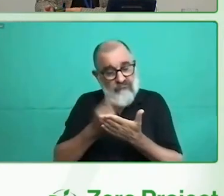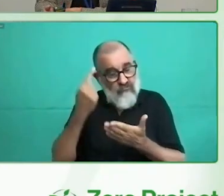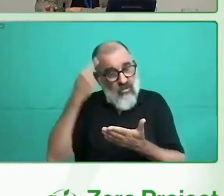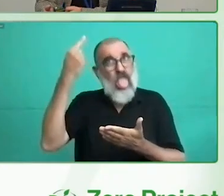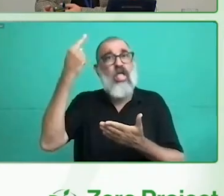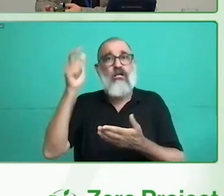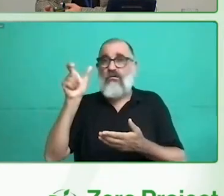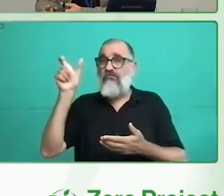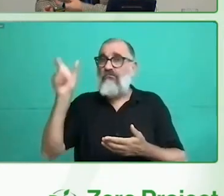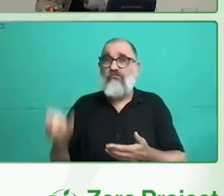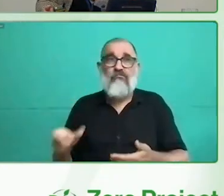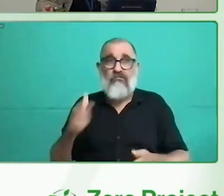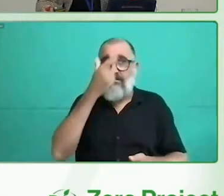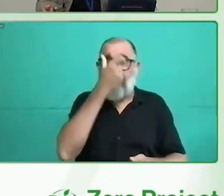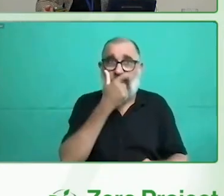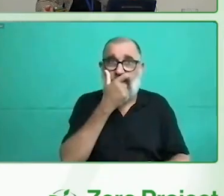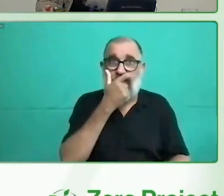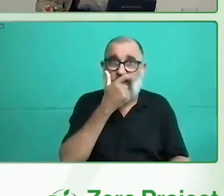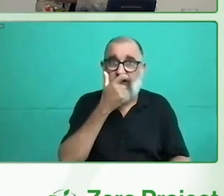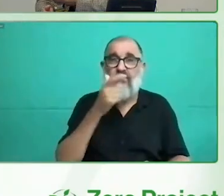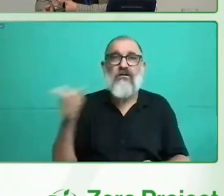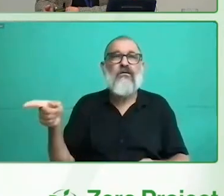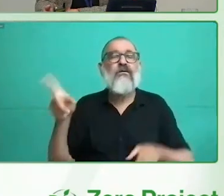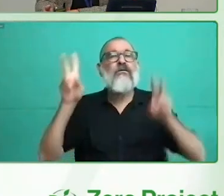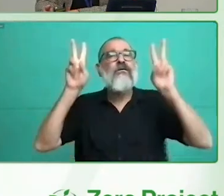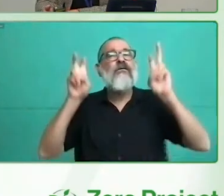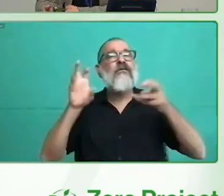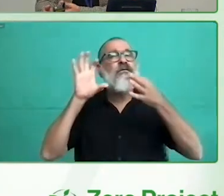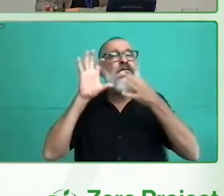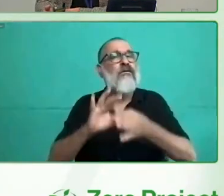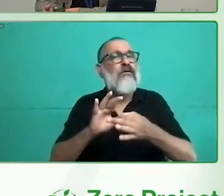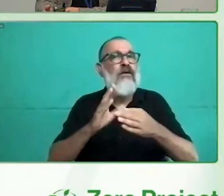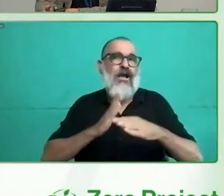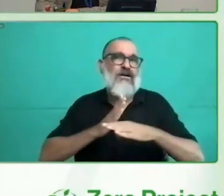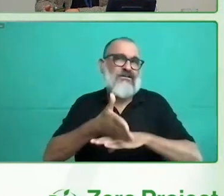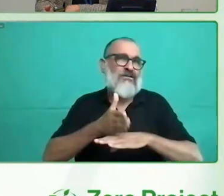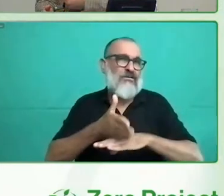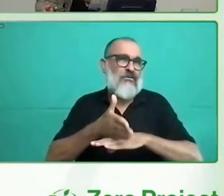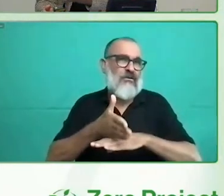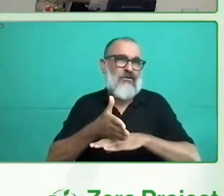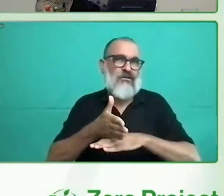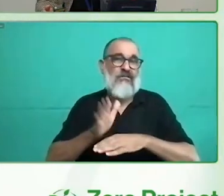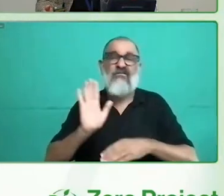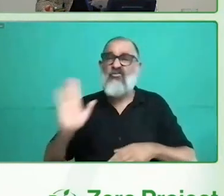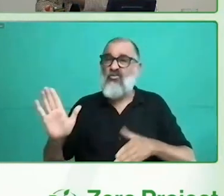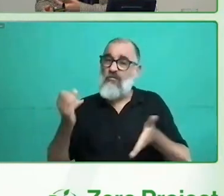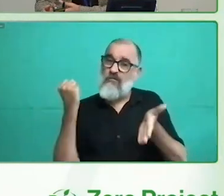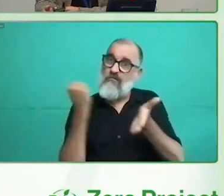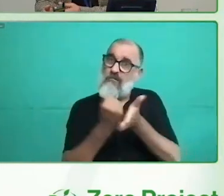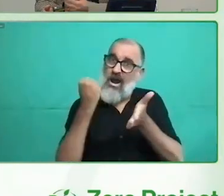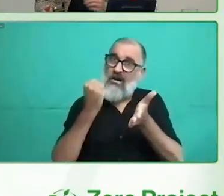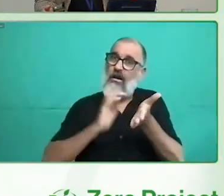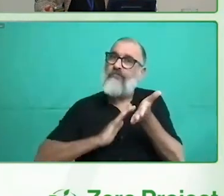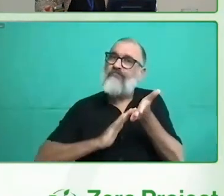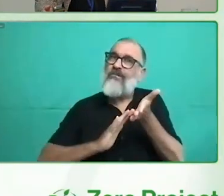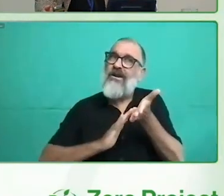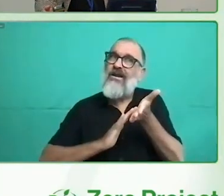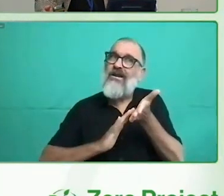de texturas y utilizan además en todo su marketing, en el packaging y en otros